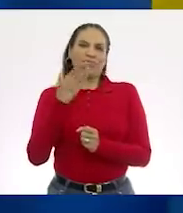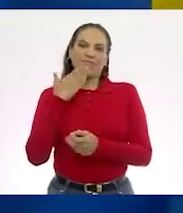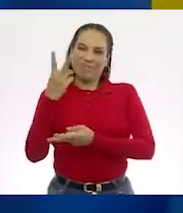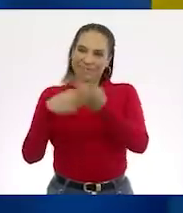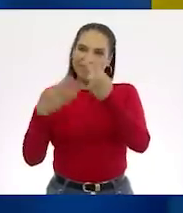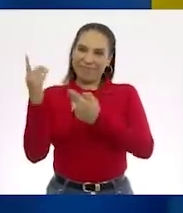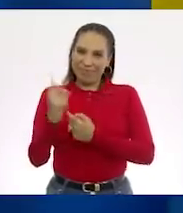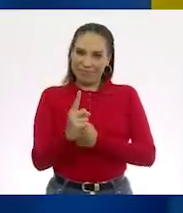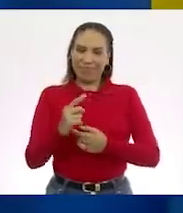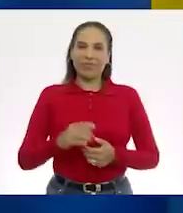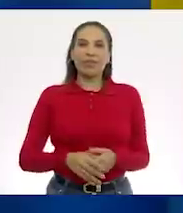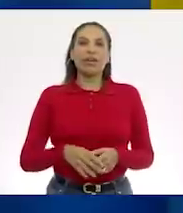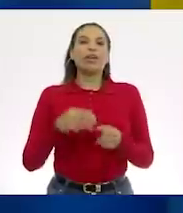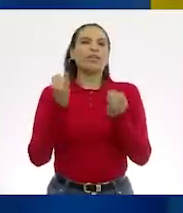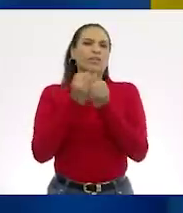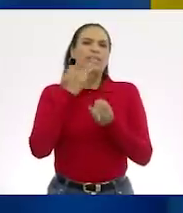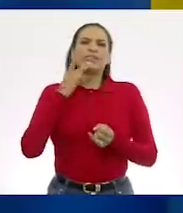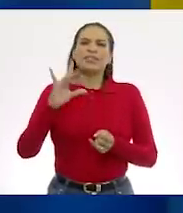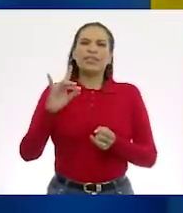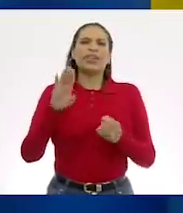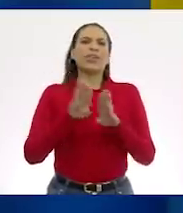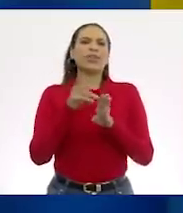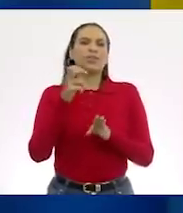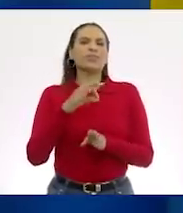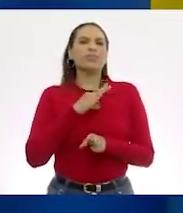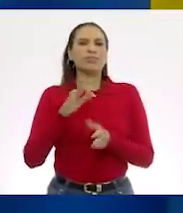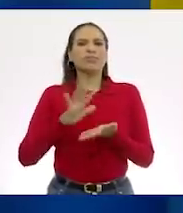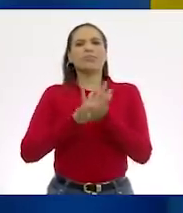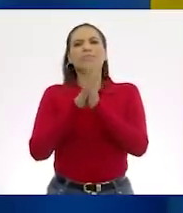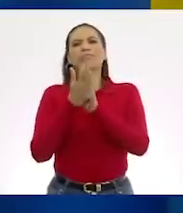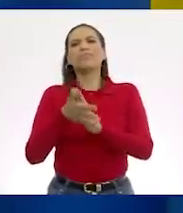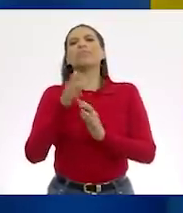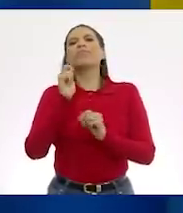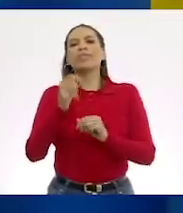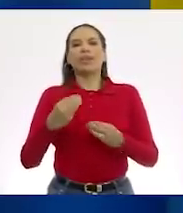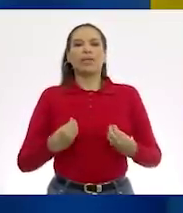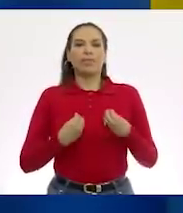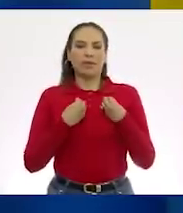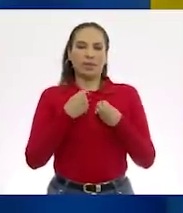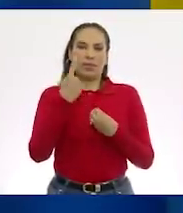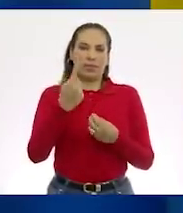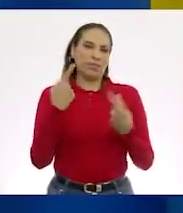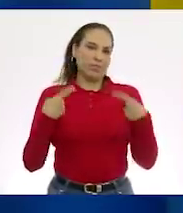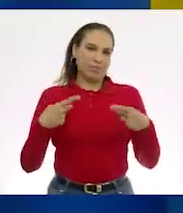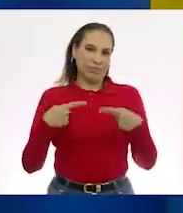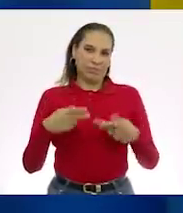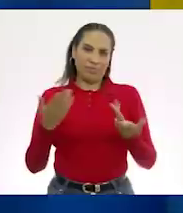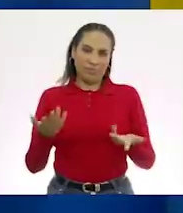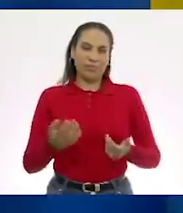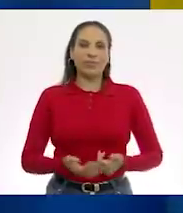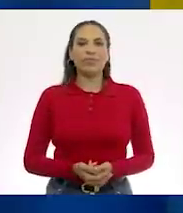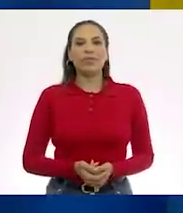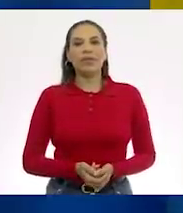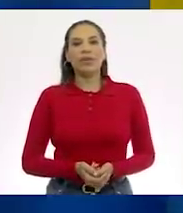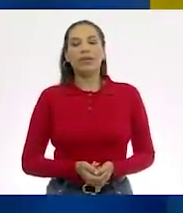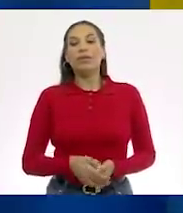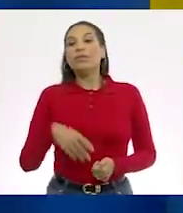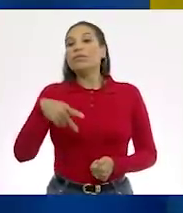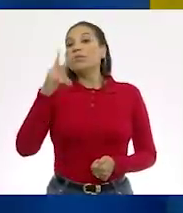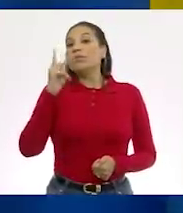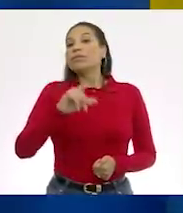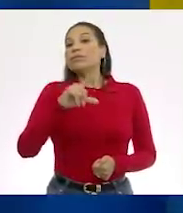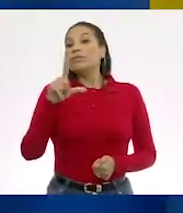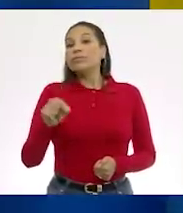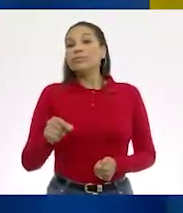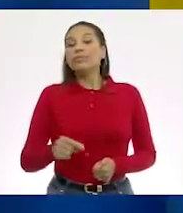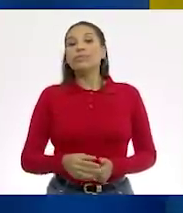Exacto. Algo tan sencillo como eso puede cambiar el día o la vida incluso de alguien más. Pero